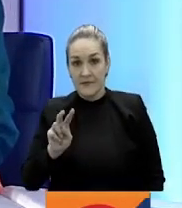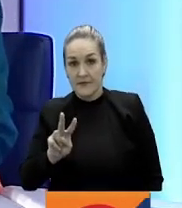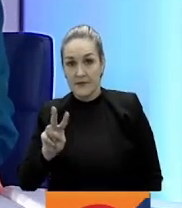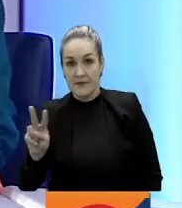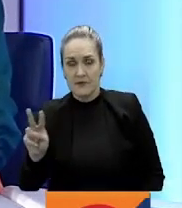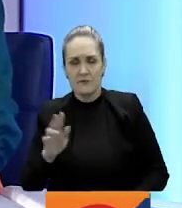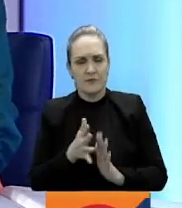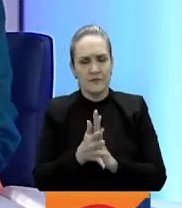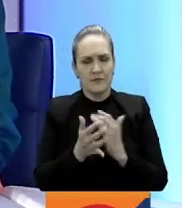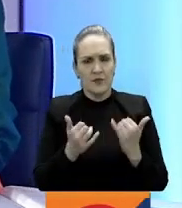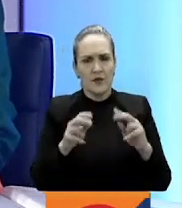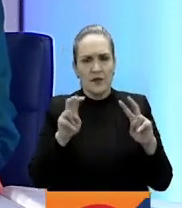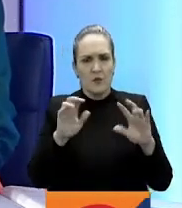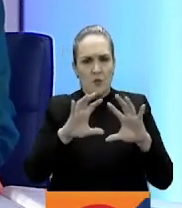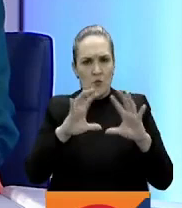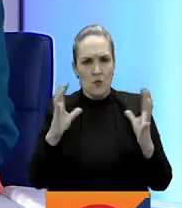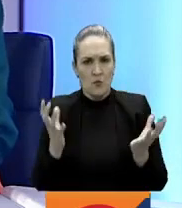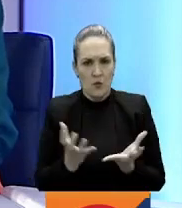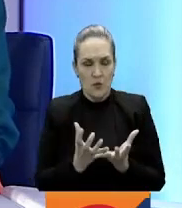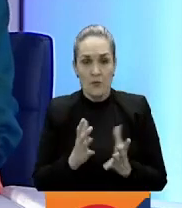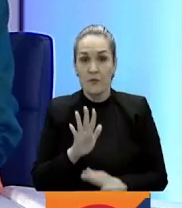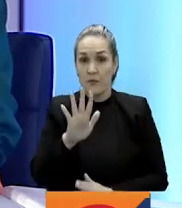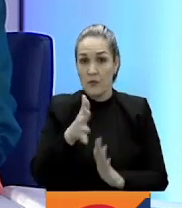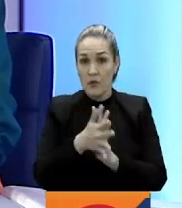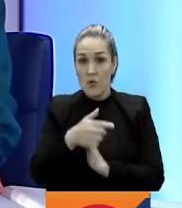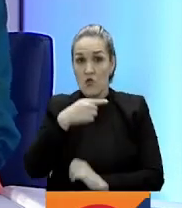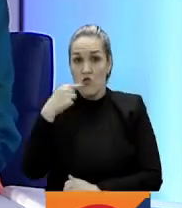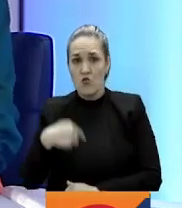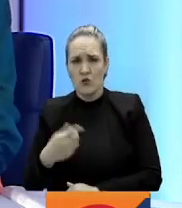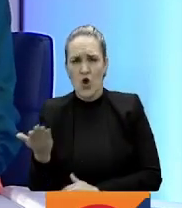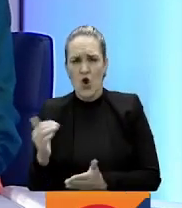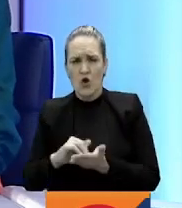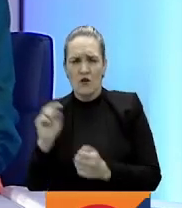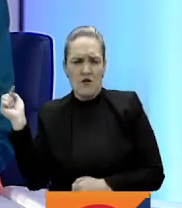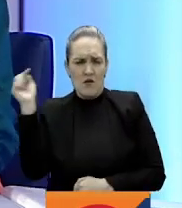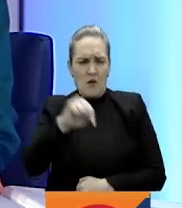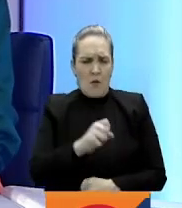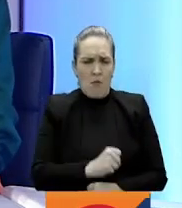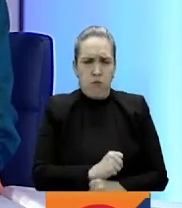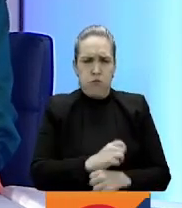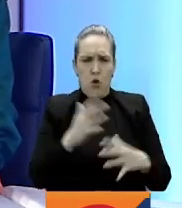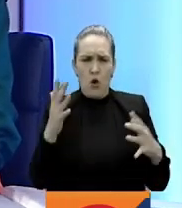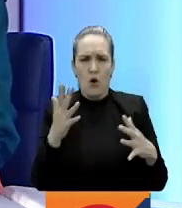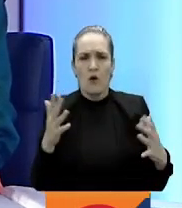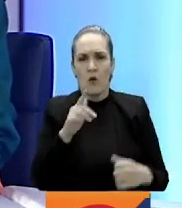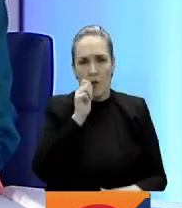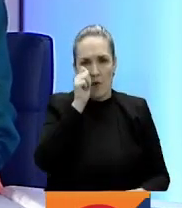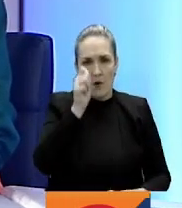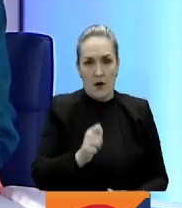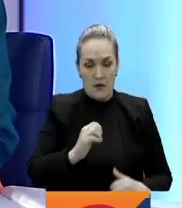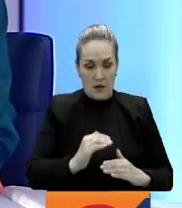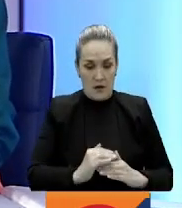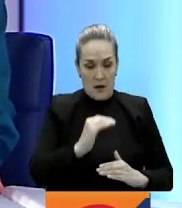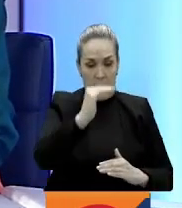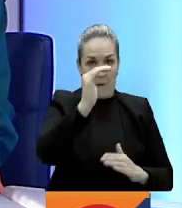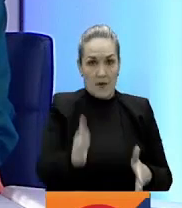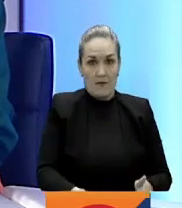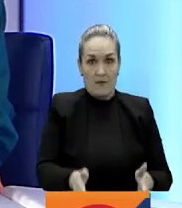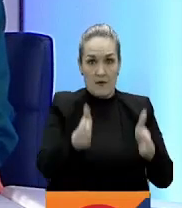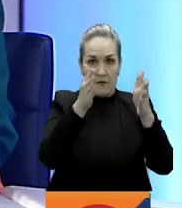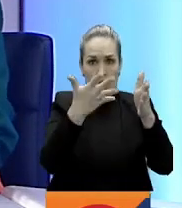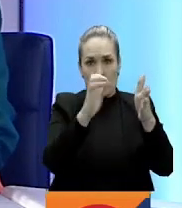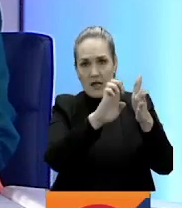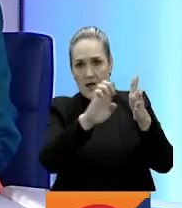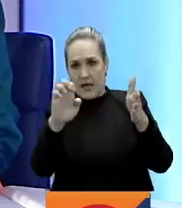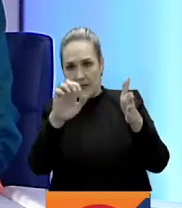Volvemos ahora con las noticias del mundo. Rusia atacó nuevamente a Ucrania. El bombardeo que cayó sobre un edificio de apartamentos en una ciudad al este del